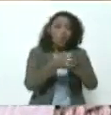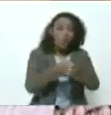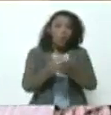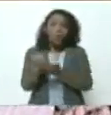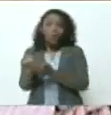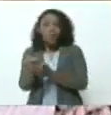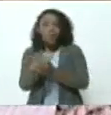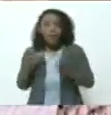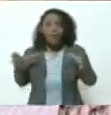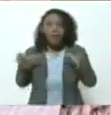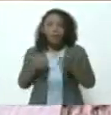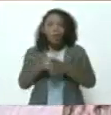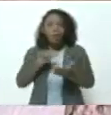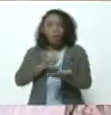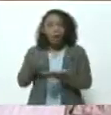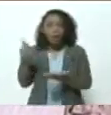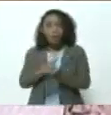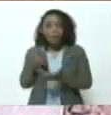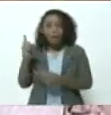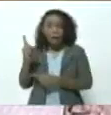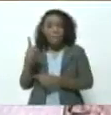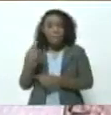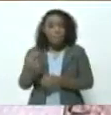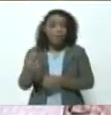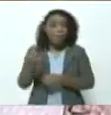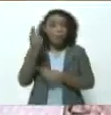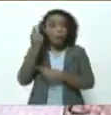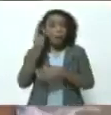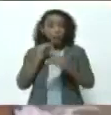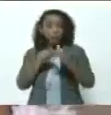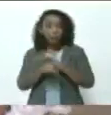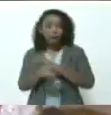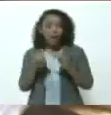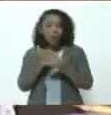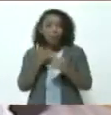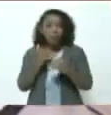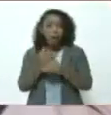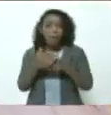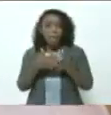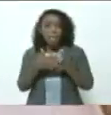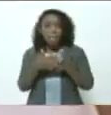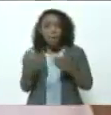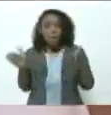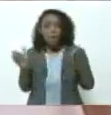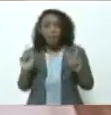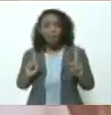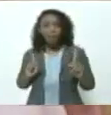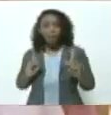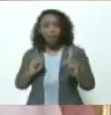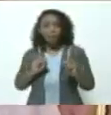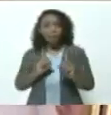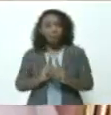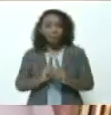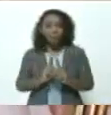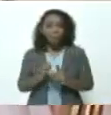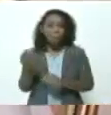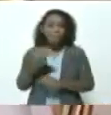través de WhatsApp, y ese fue como la primera entrada, el primer acercamiento.